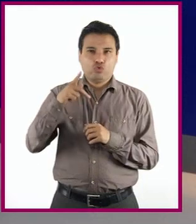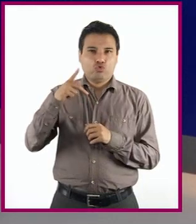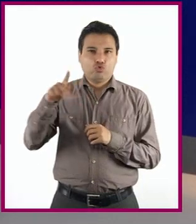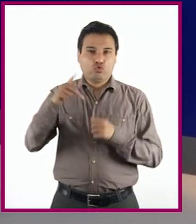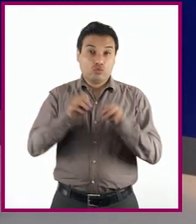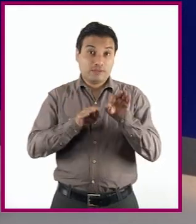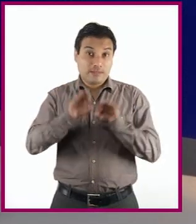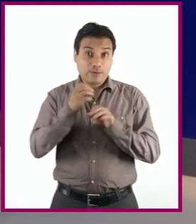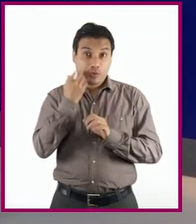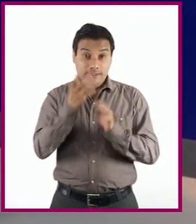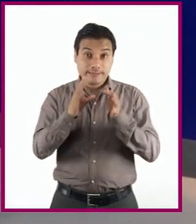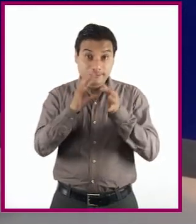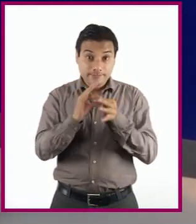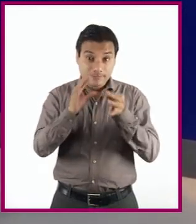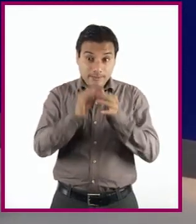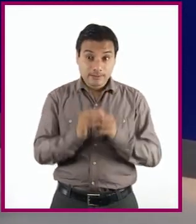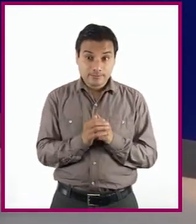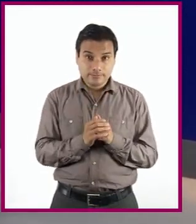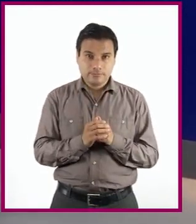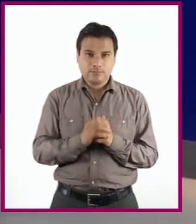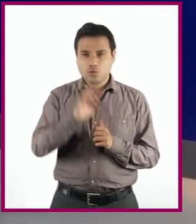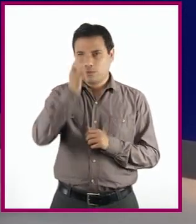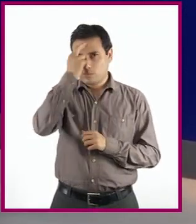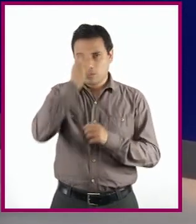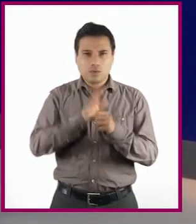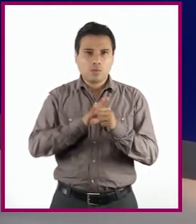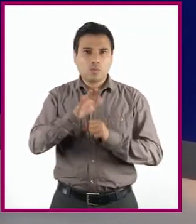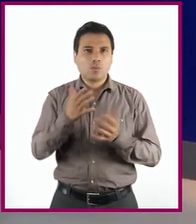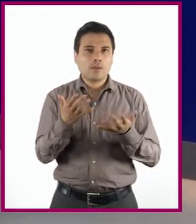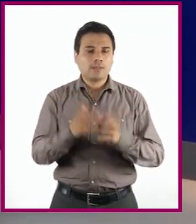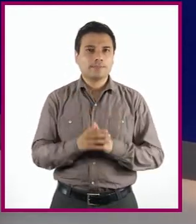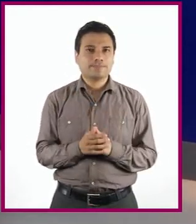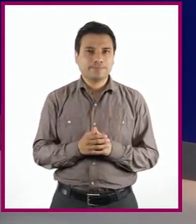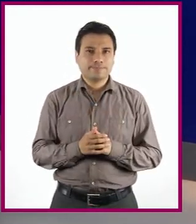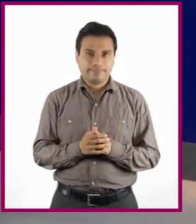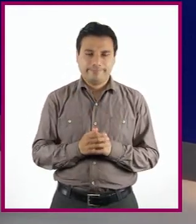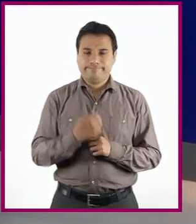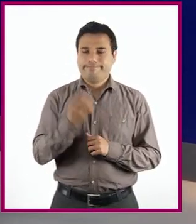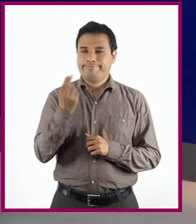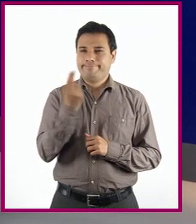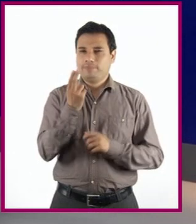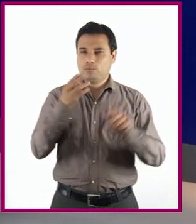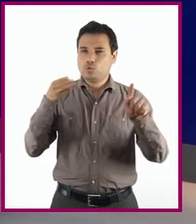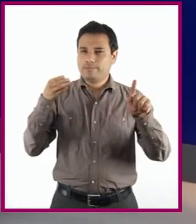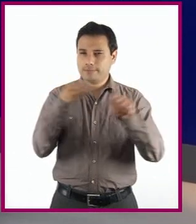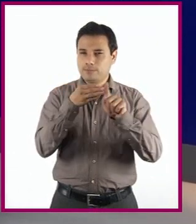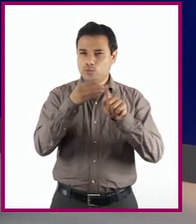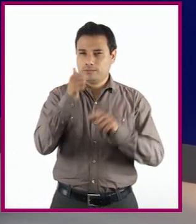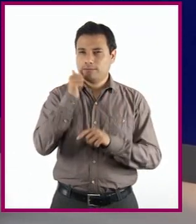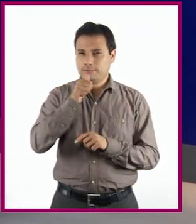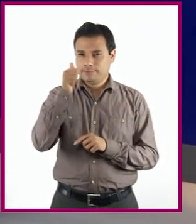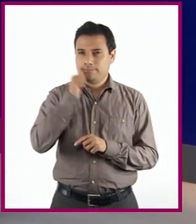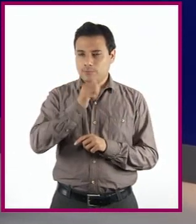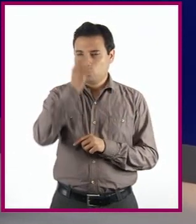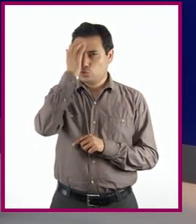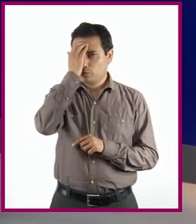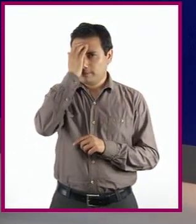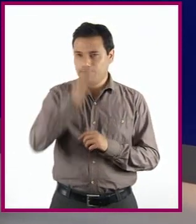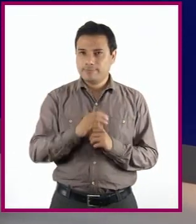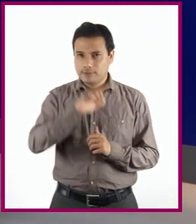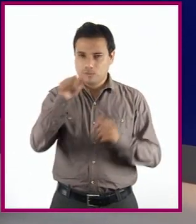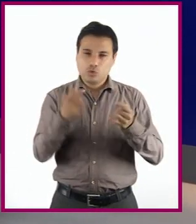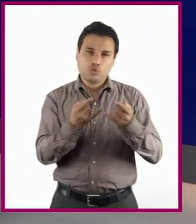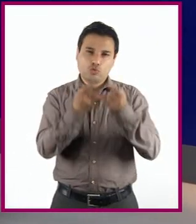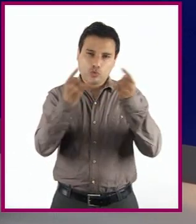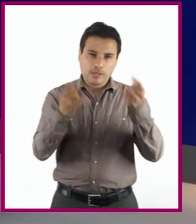los recuerdos que evoque serán aquellos que se relacionan con su objetivo y la trama determinará el orden en el que